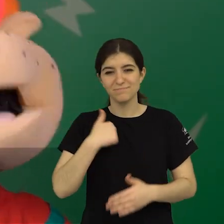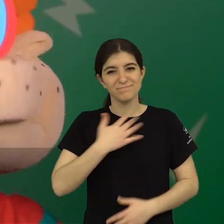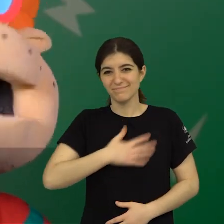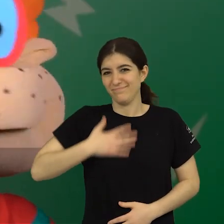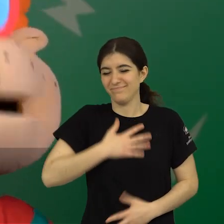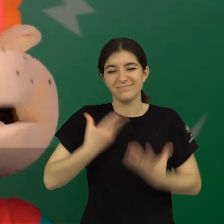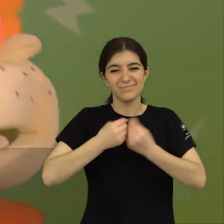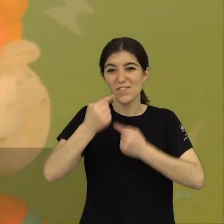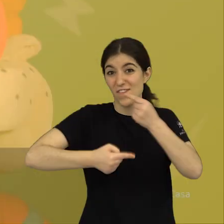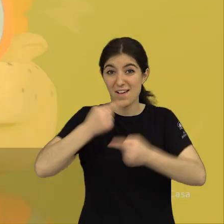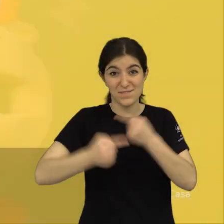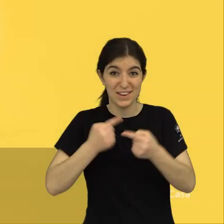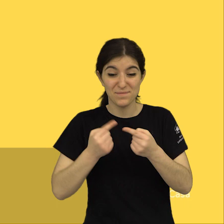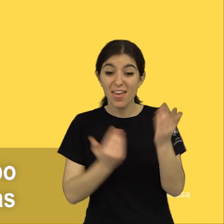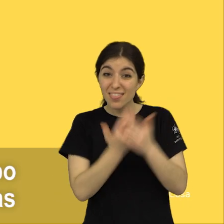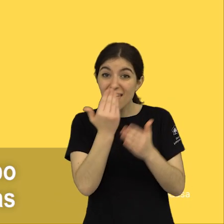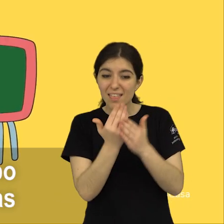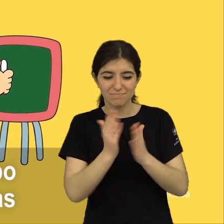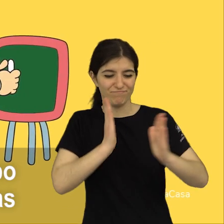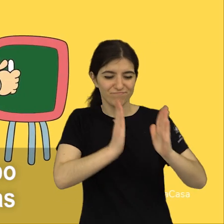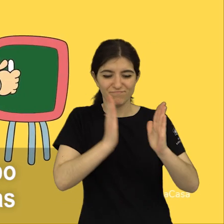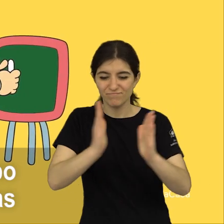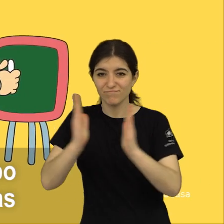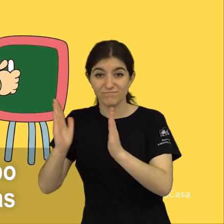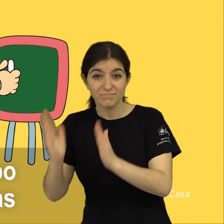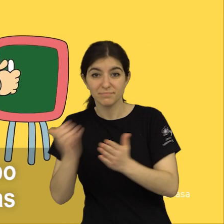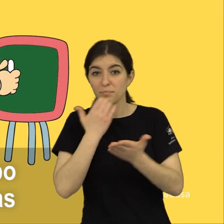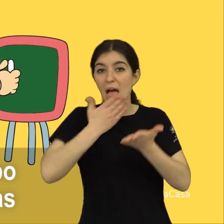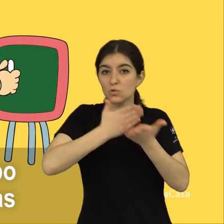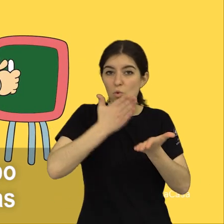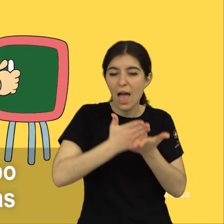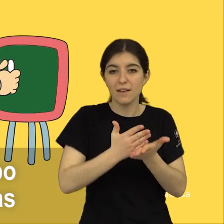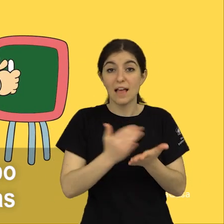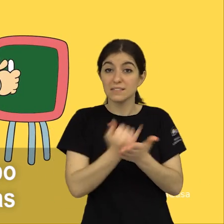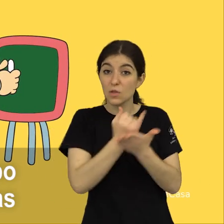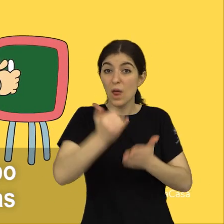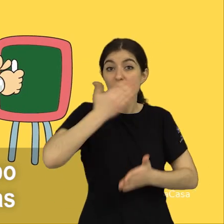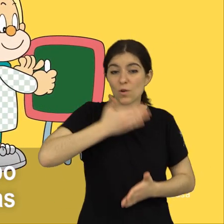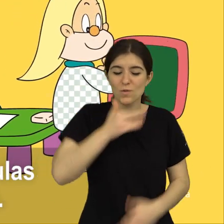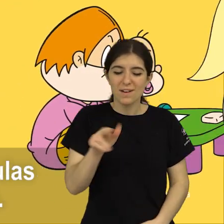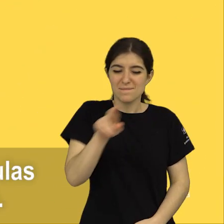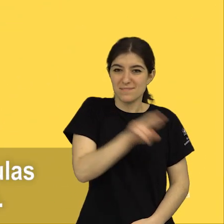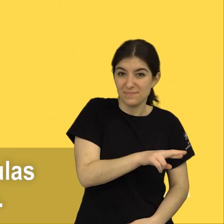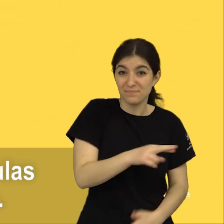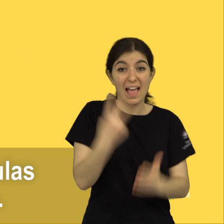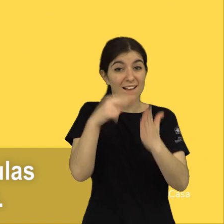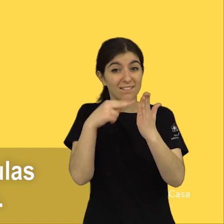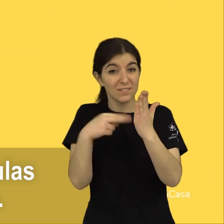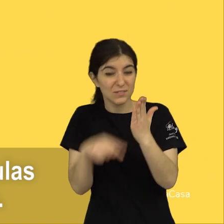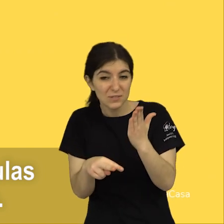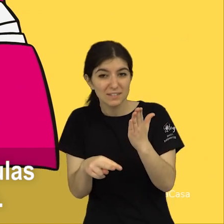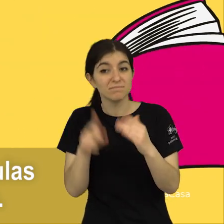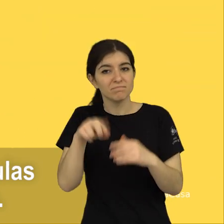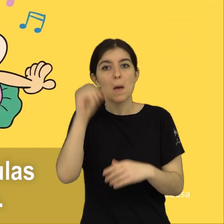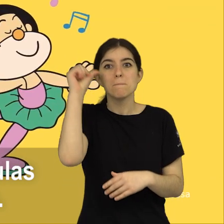días, estoy gozando moito da miña familia. Cada día dedicamos un tempo a estudar e a repasar as materias da escola, a lectura